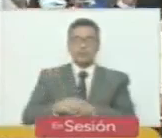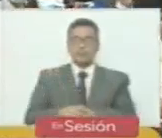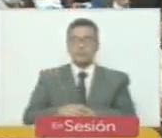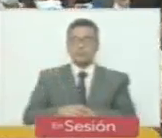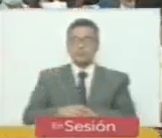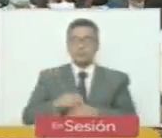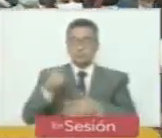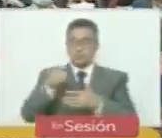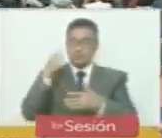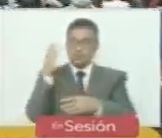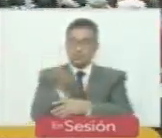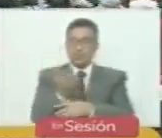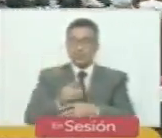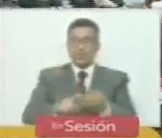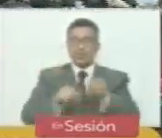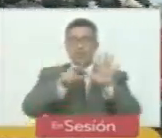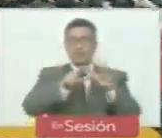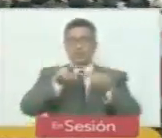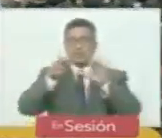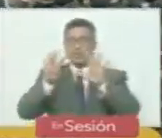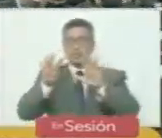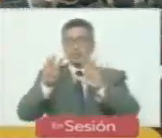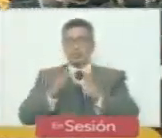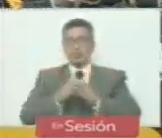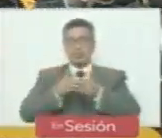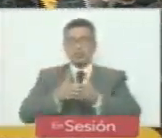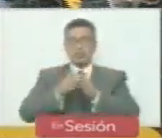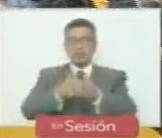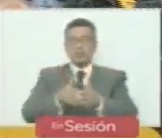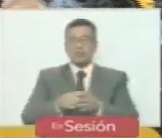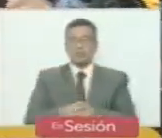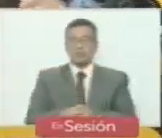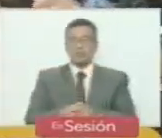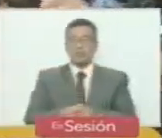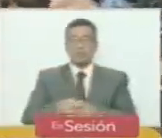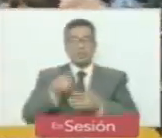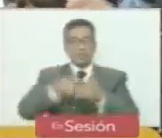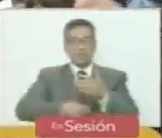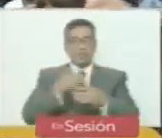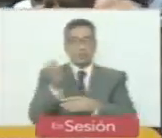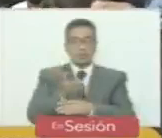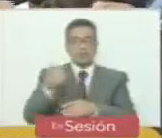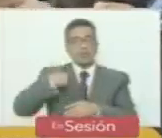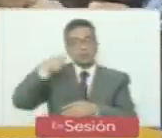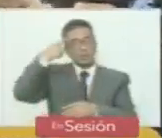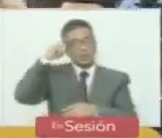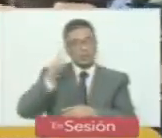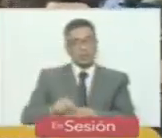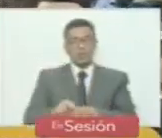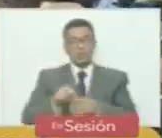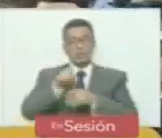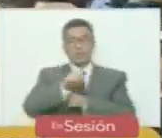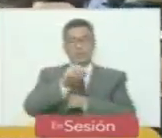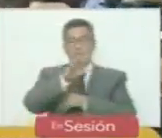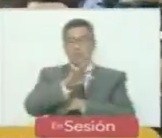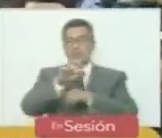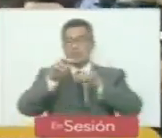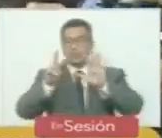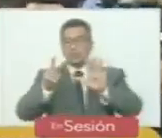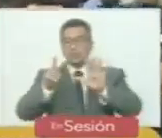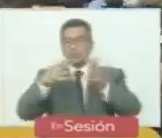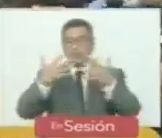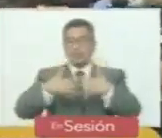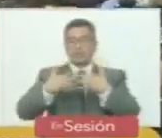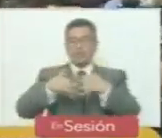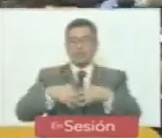Ha sancionado 69 embarcaciones, ha sancionado por lo menos 157